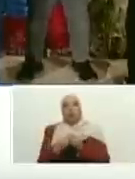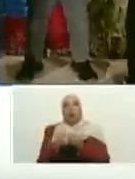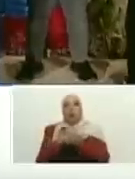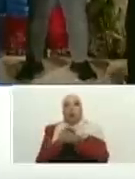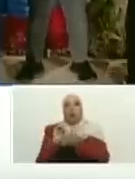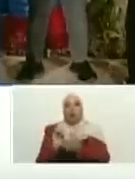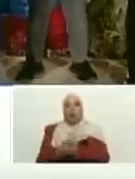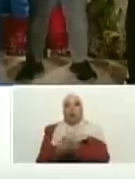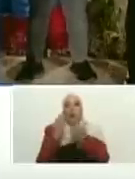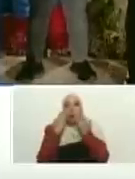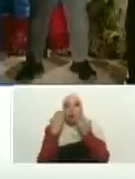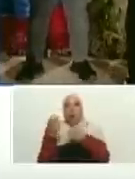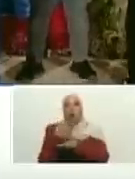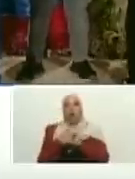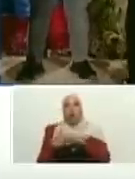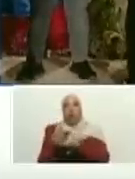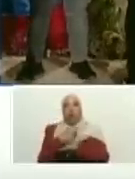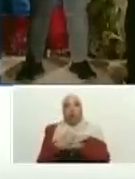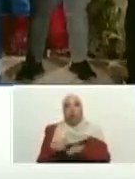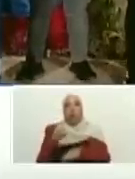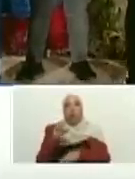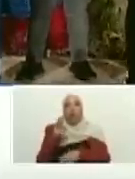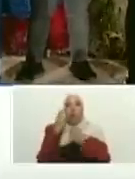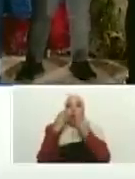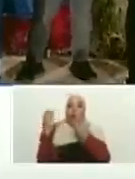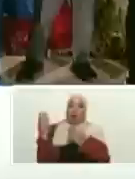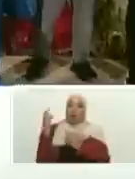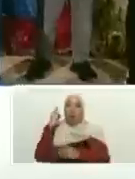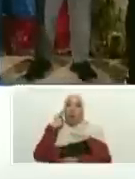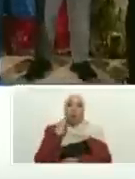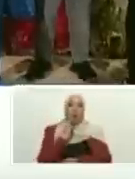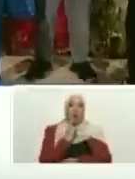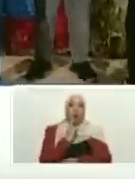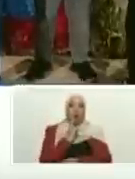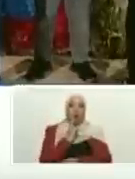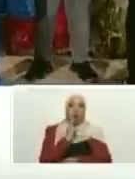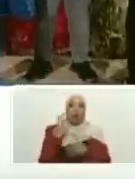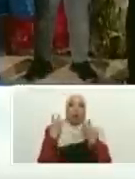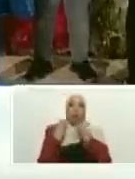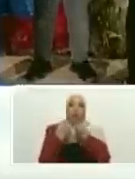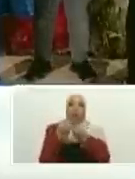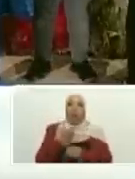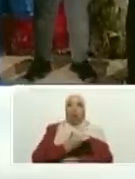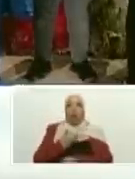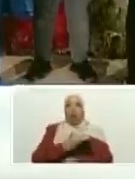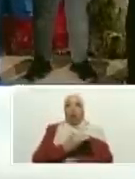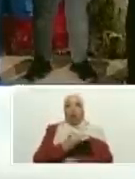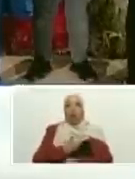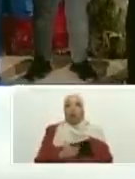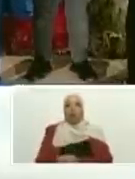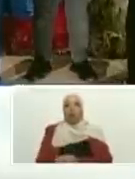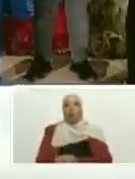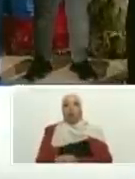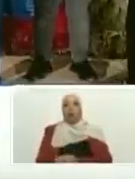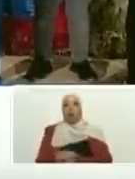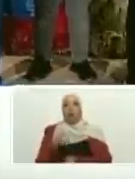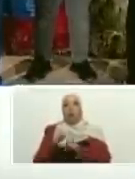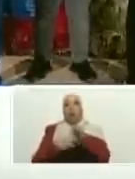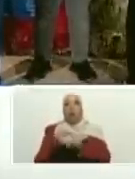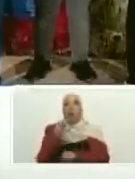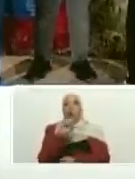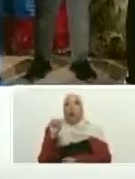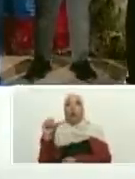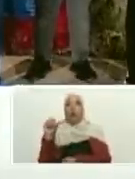compañero gobernador obrero Ángel Marcano, acompañado del alcalde de Puerto Ordaz, del